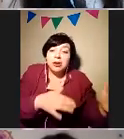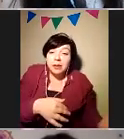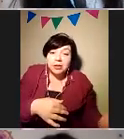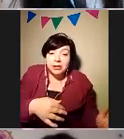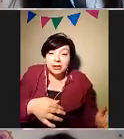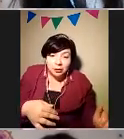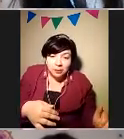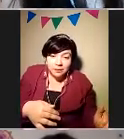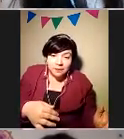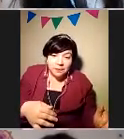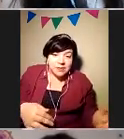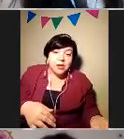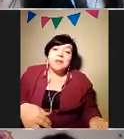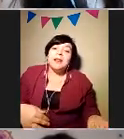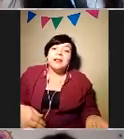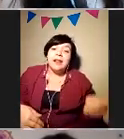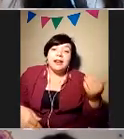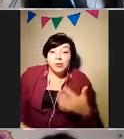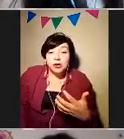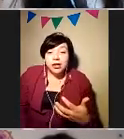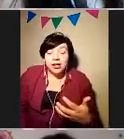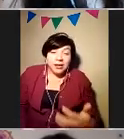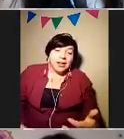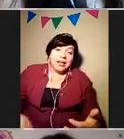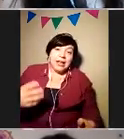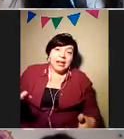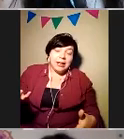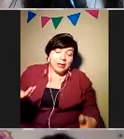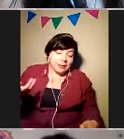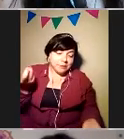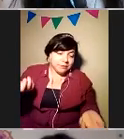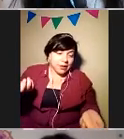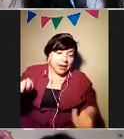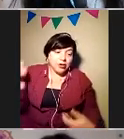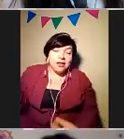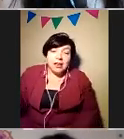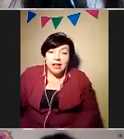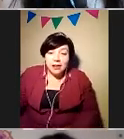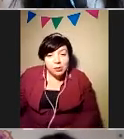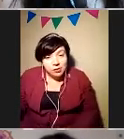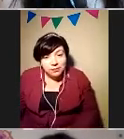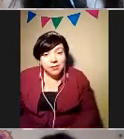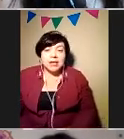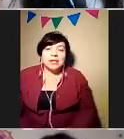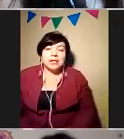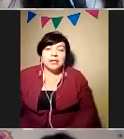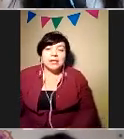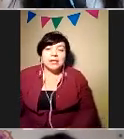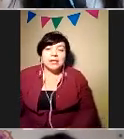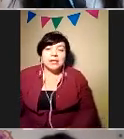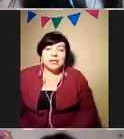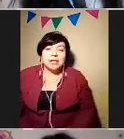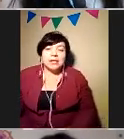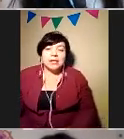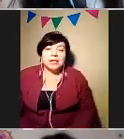tanto, porque también en parte, sino más bien en el uso y el, la cotidianidad del uso, que es,